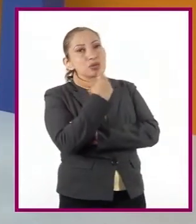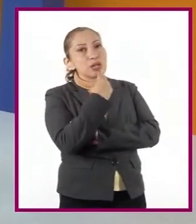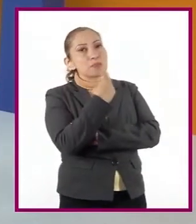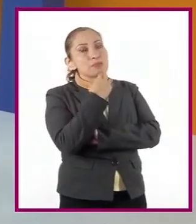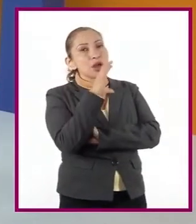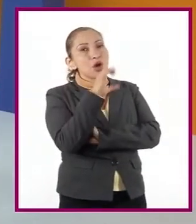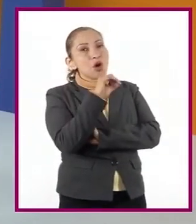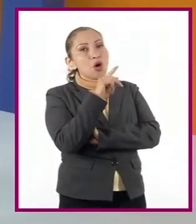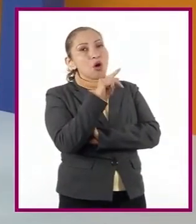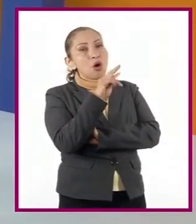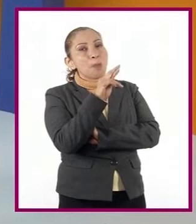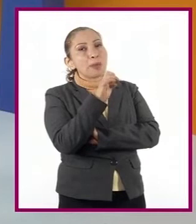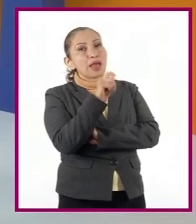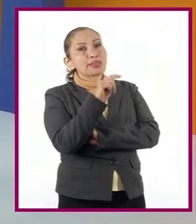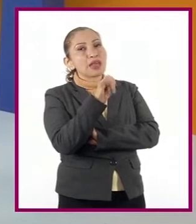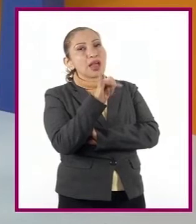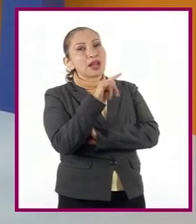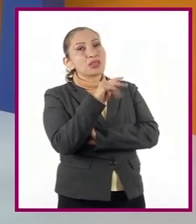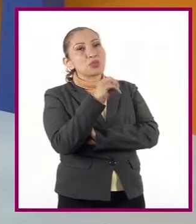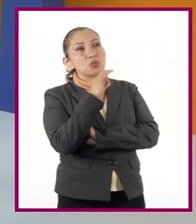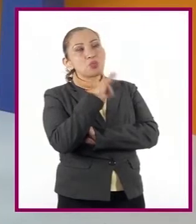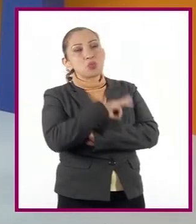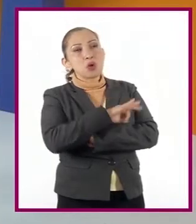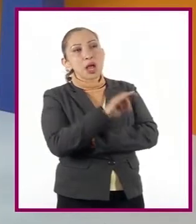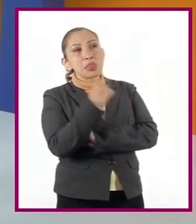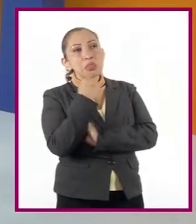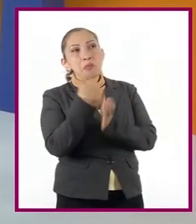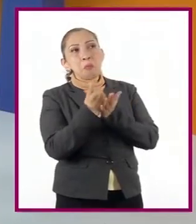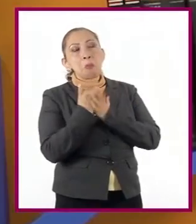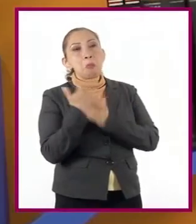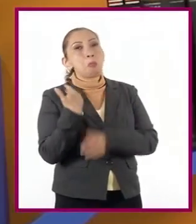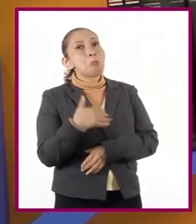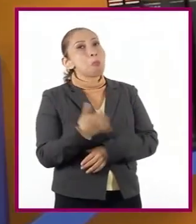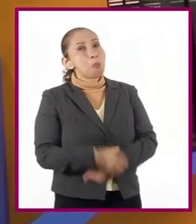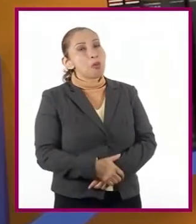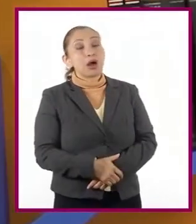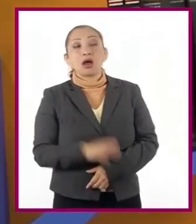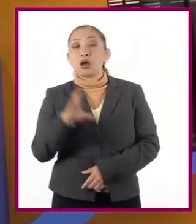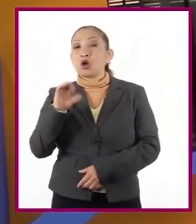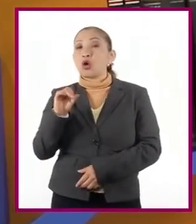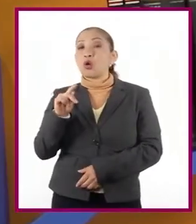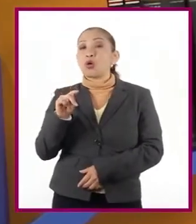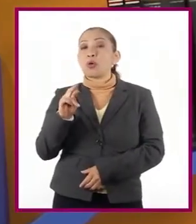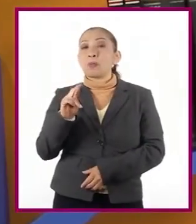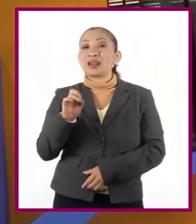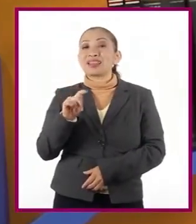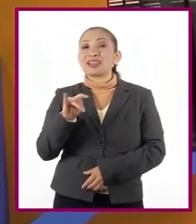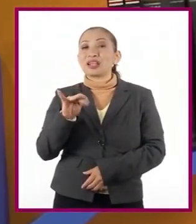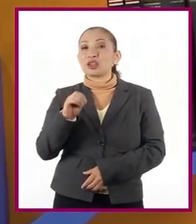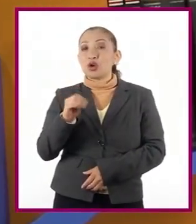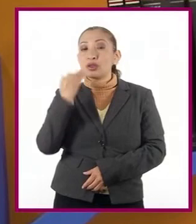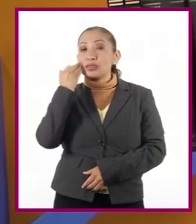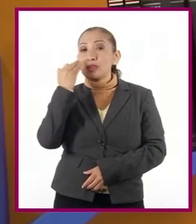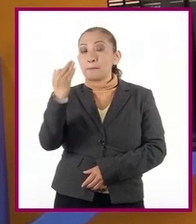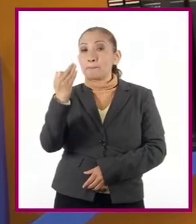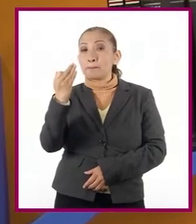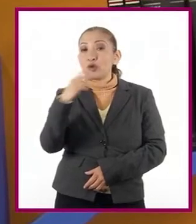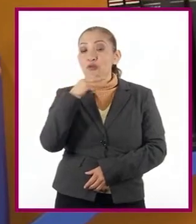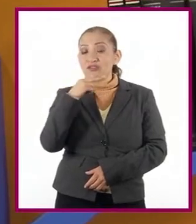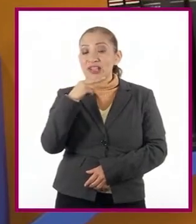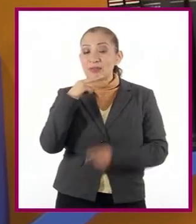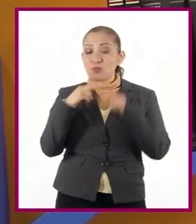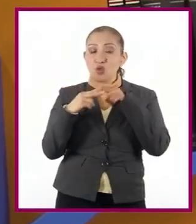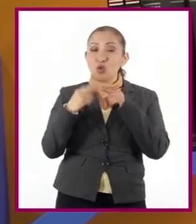del copretérito y todas las posibilidades que nos brinda. El copretérito es un tiempo gramatical